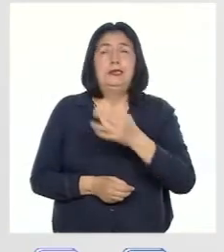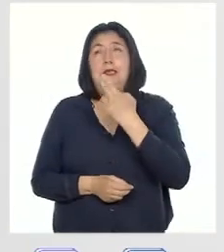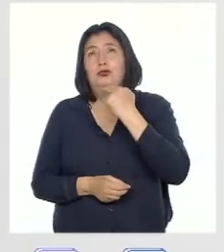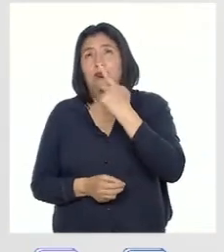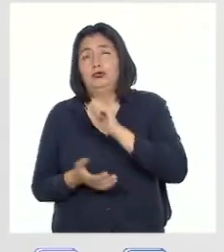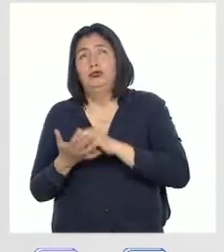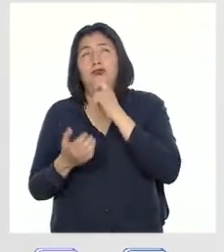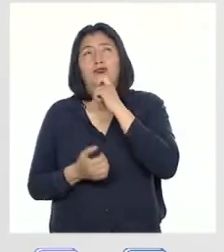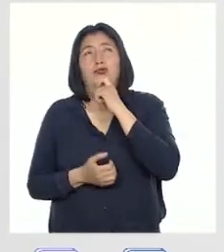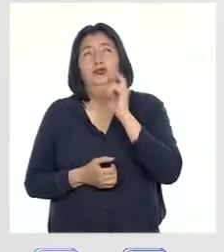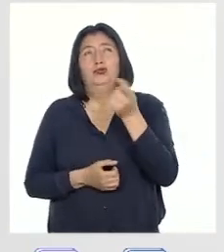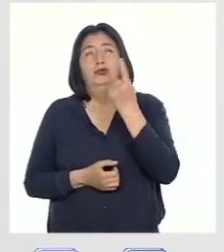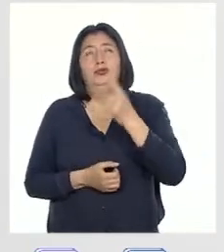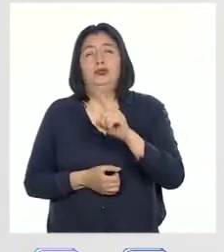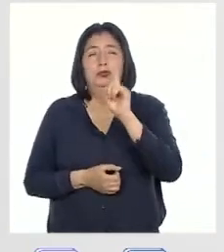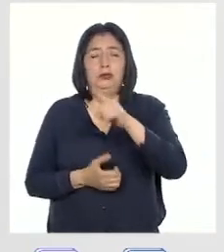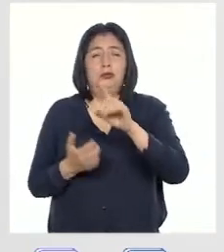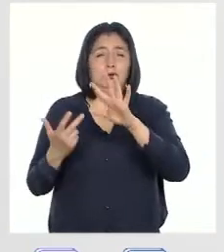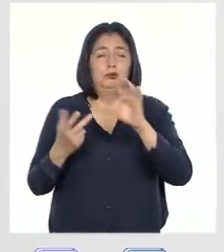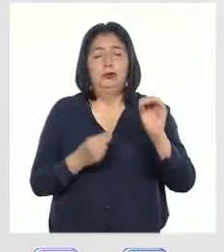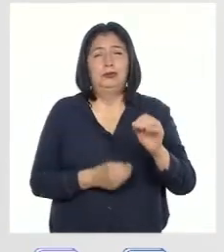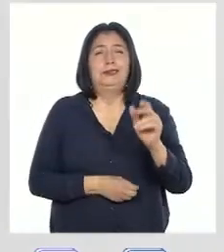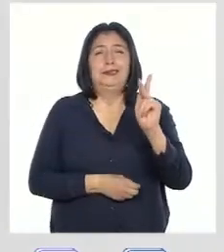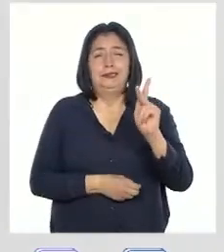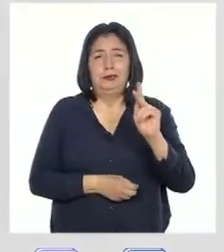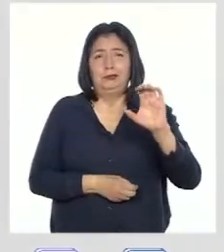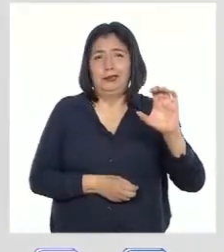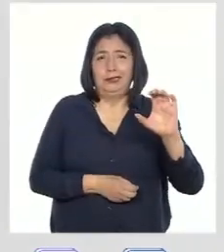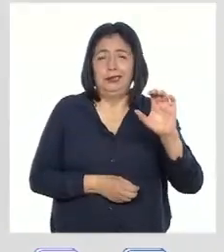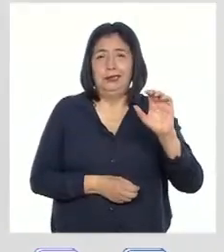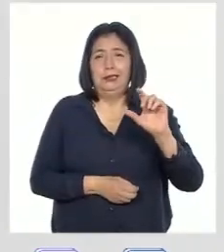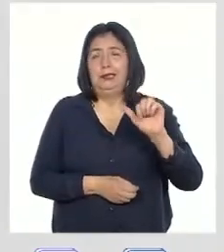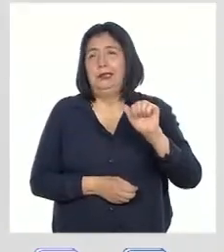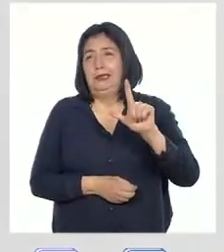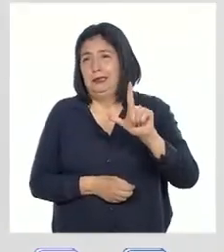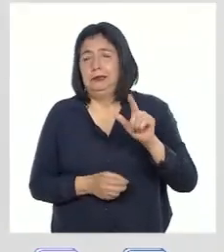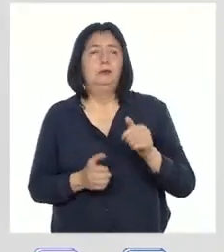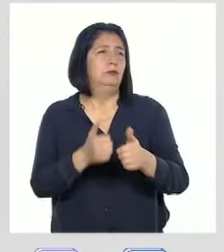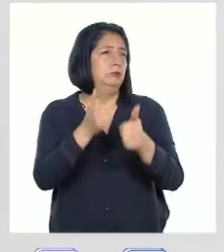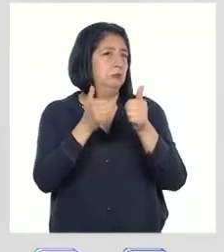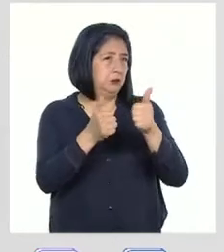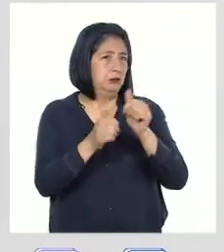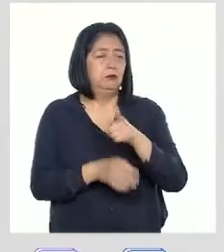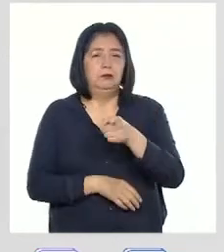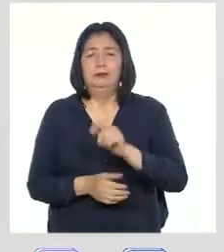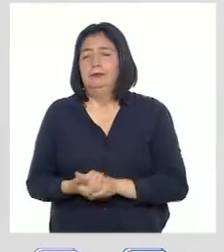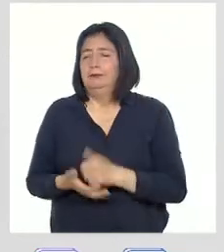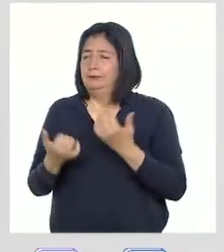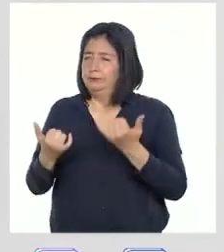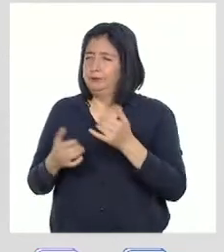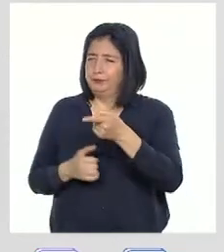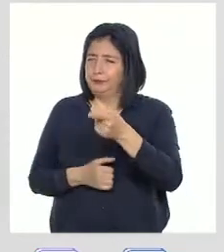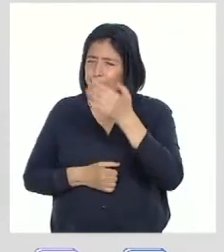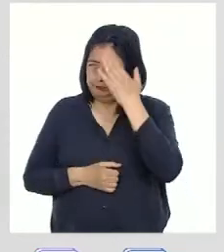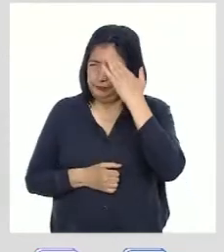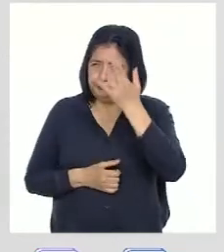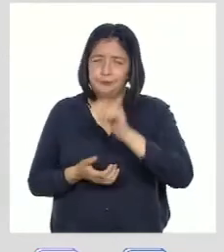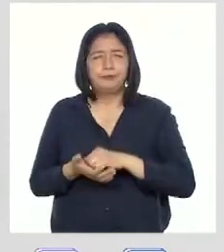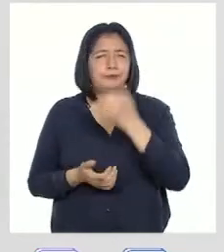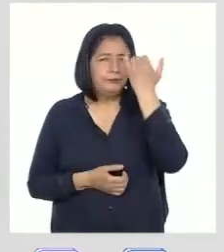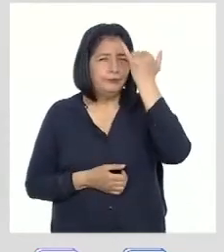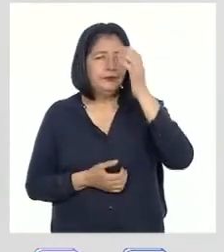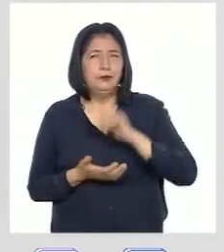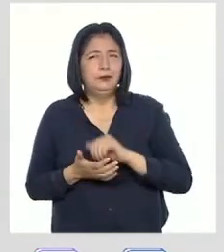solo debería obtener 180 kilocalorías. Buena deducción. Ahora, solo para que tengan una